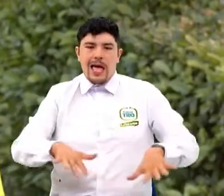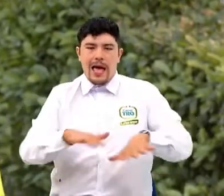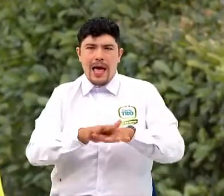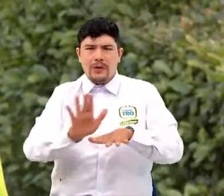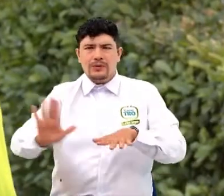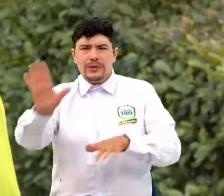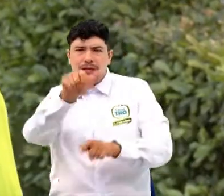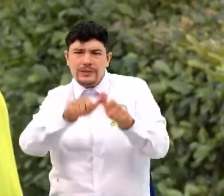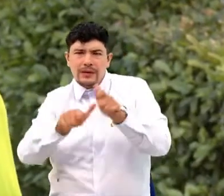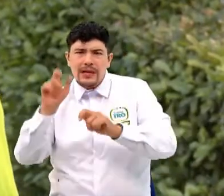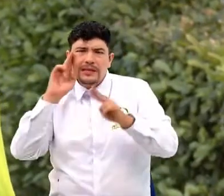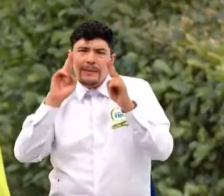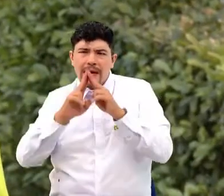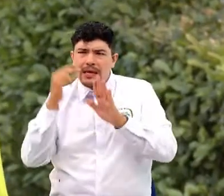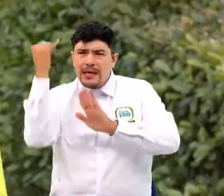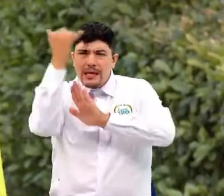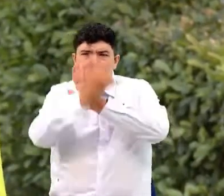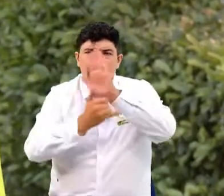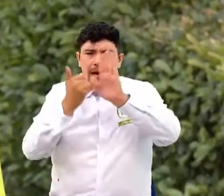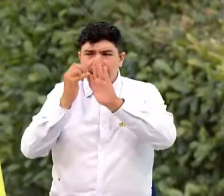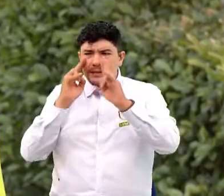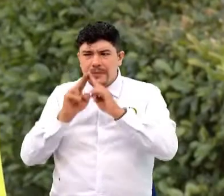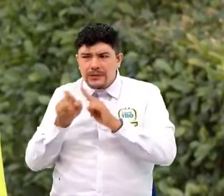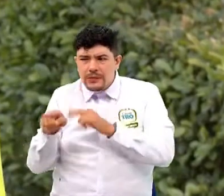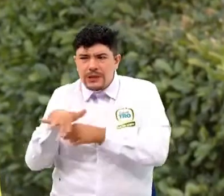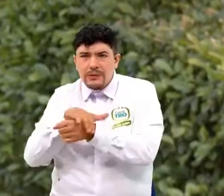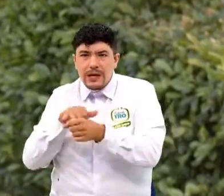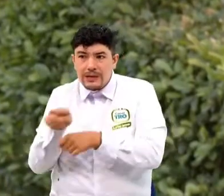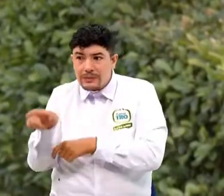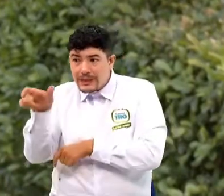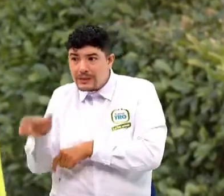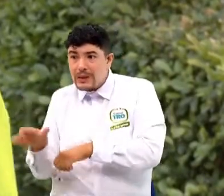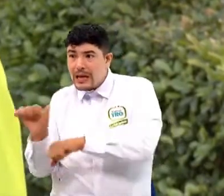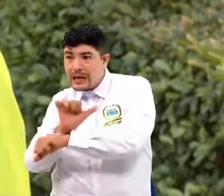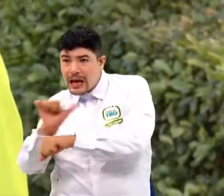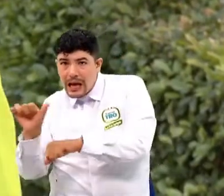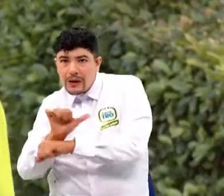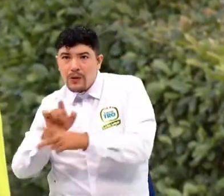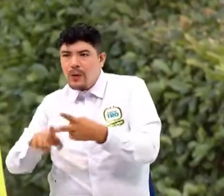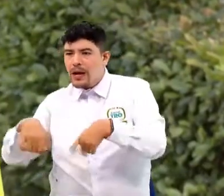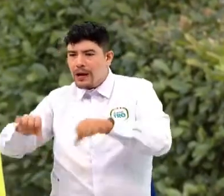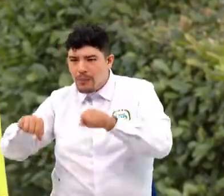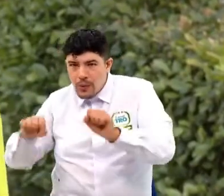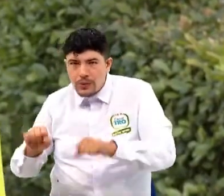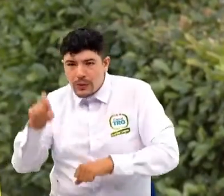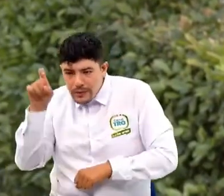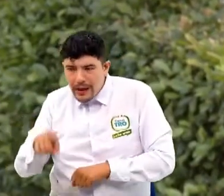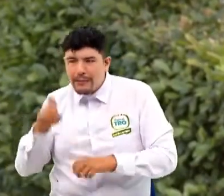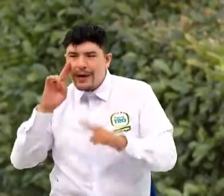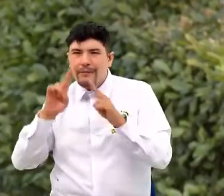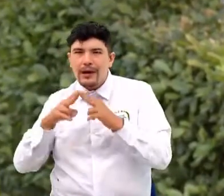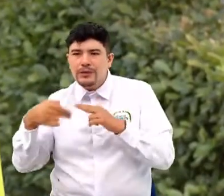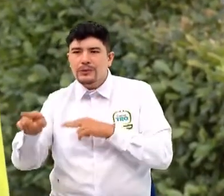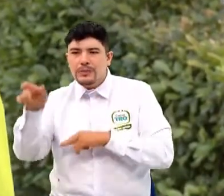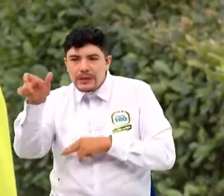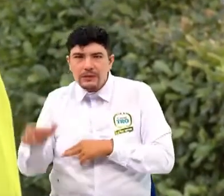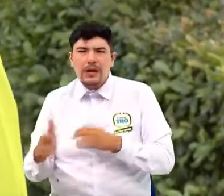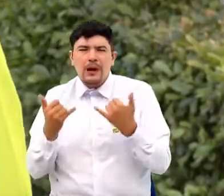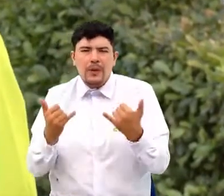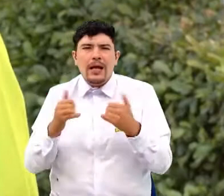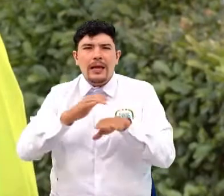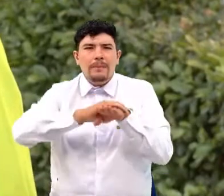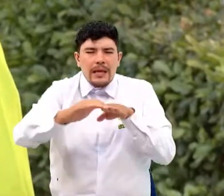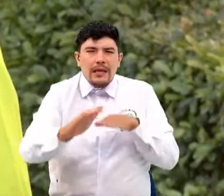ver las imágenes de fondo. Ese hecho, alguien, el carro que iba al lado, la motocicleta, tuvo que haber visto a esa persona.